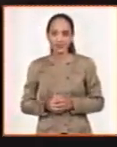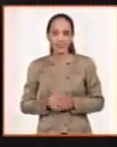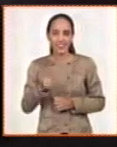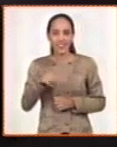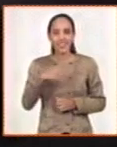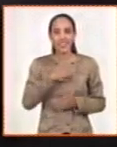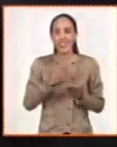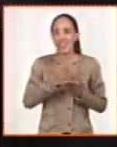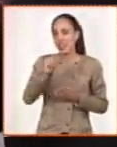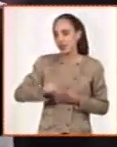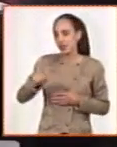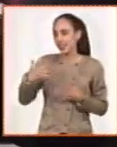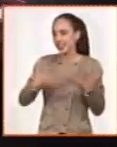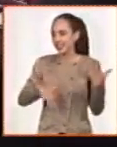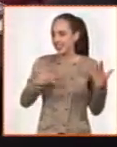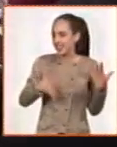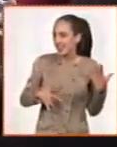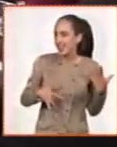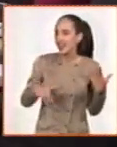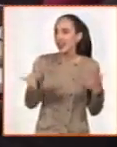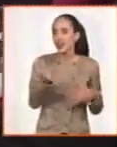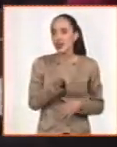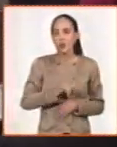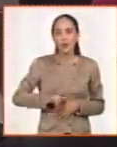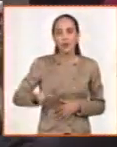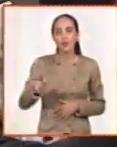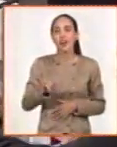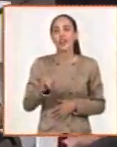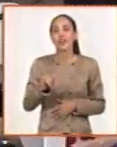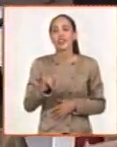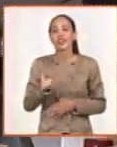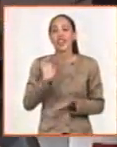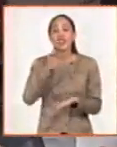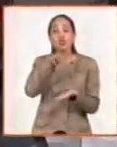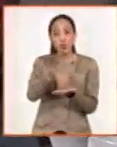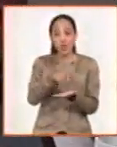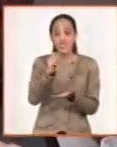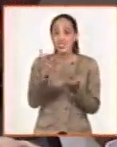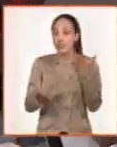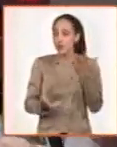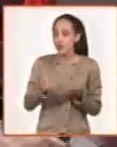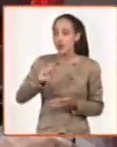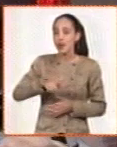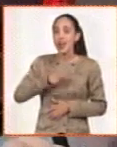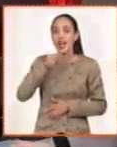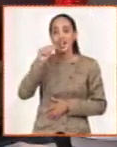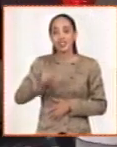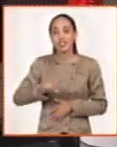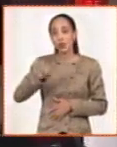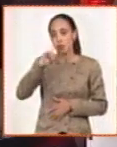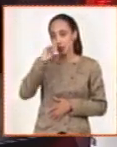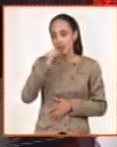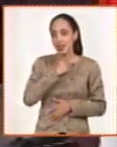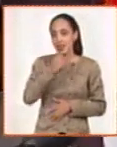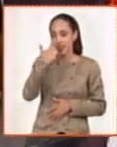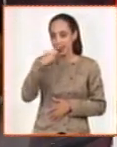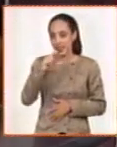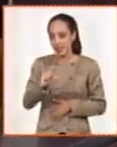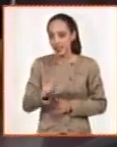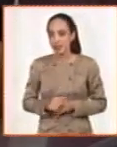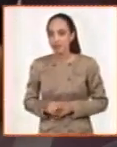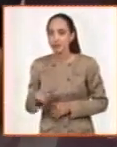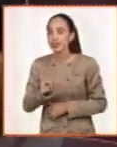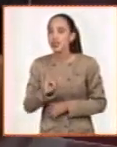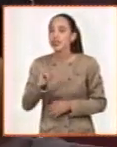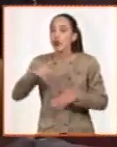guitarra, concursantes de la ciudad de Cienfuegos, artistas de la unidad, distinguidos, concertantes. Hicieron una gala por